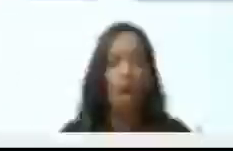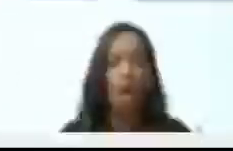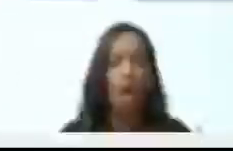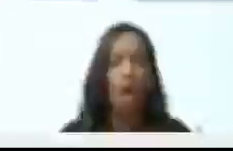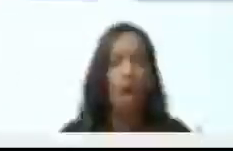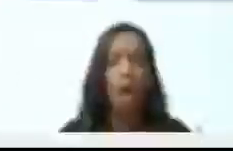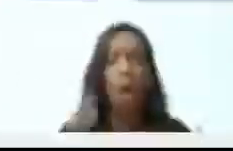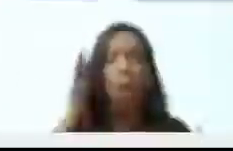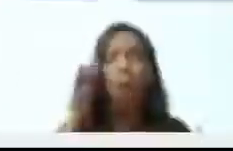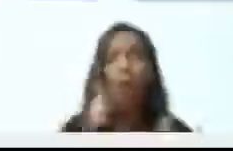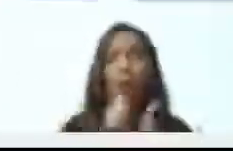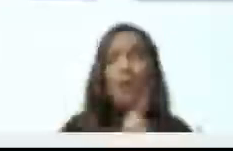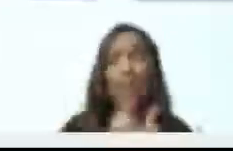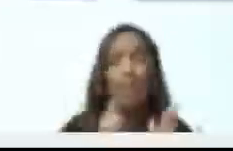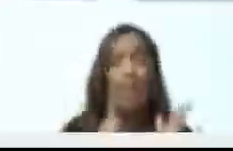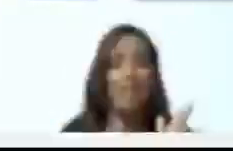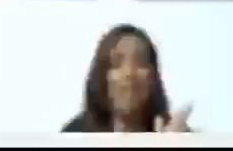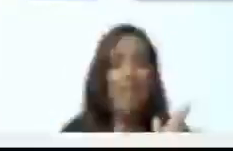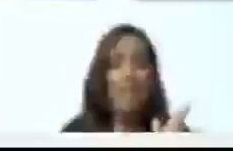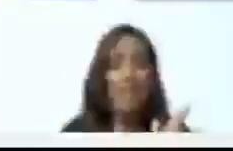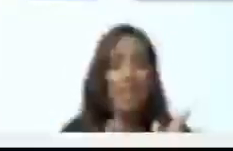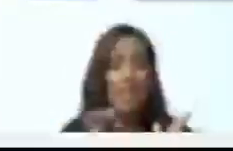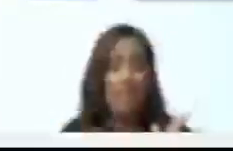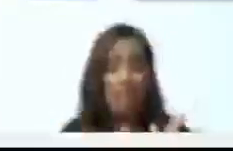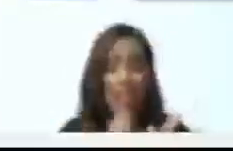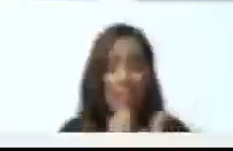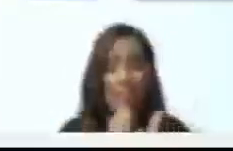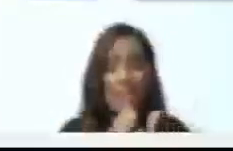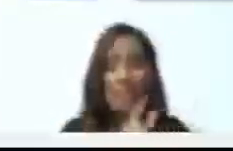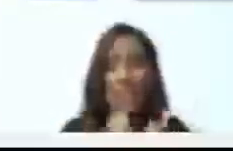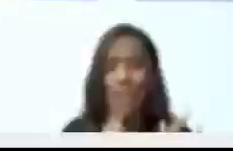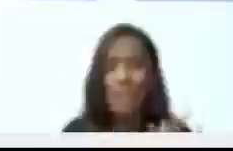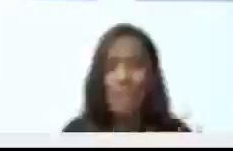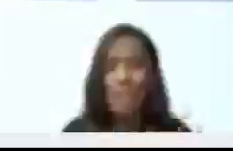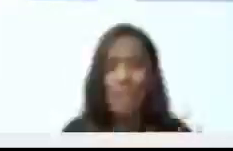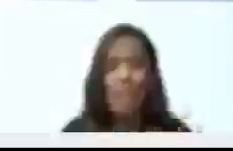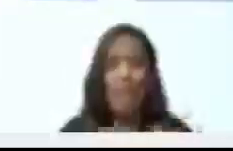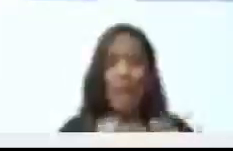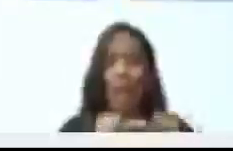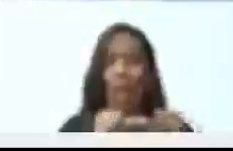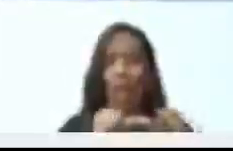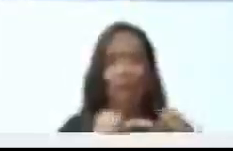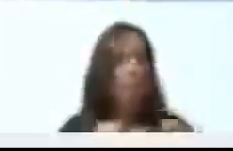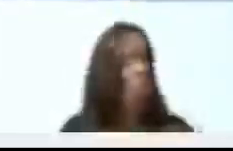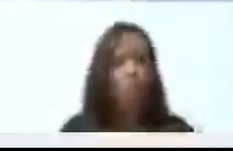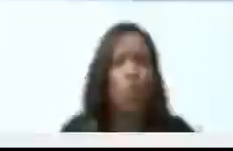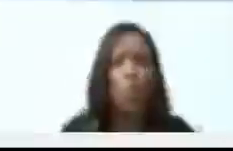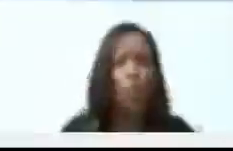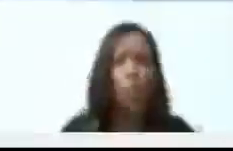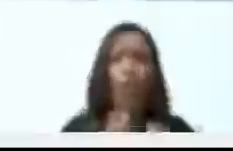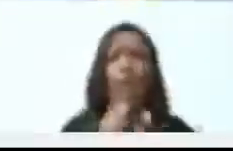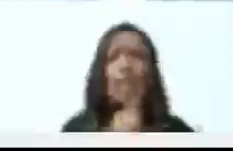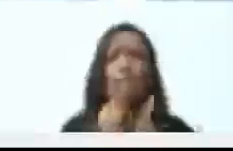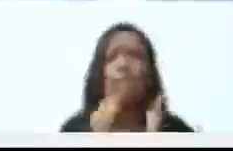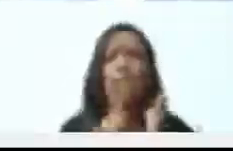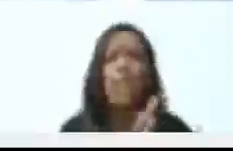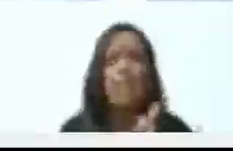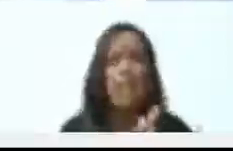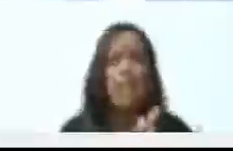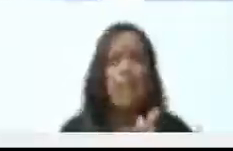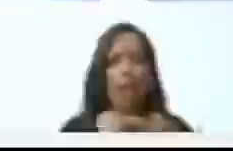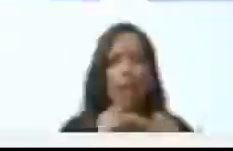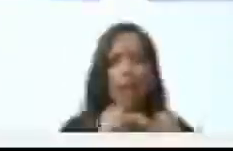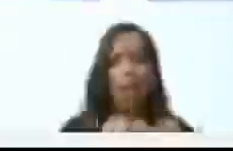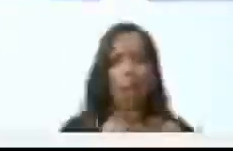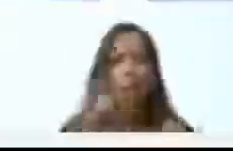fugaz. Esta es una ley que desaparece. Es como la ley que declara la necesidad de la reforma a la Constitución. Se declara